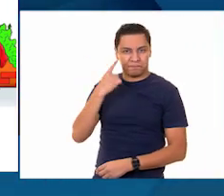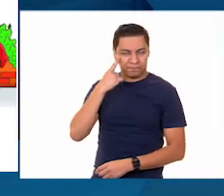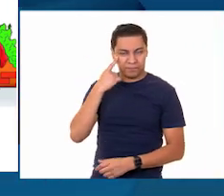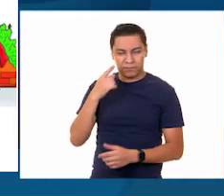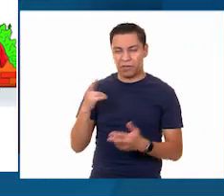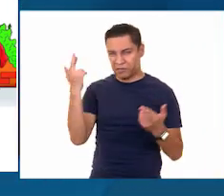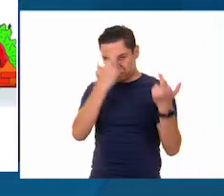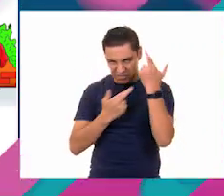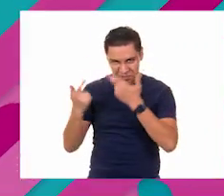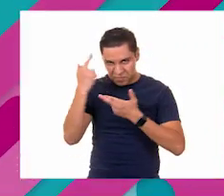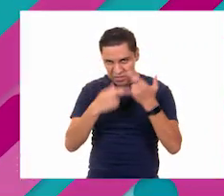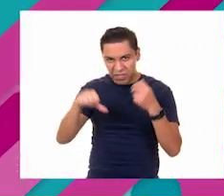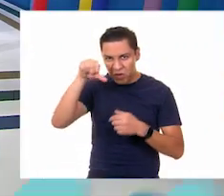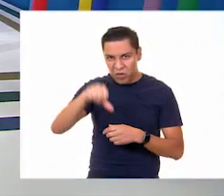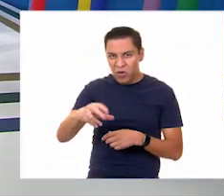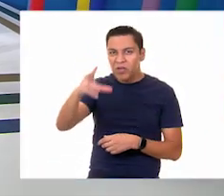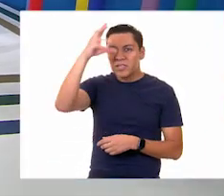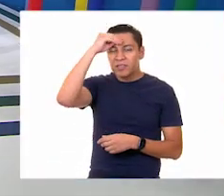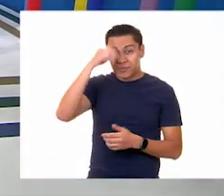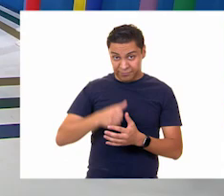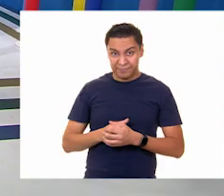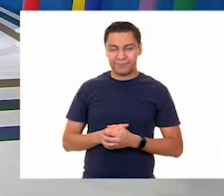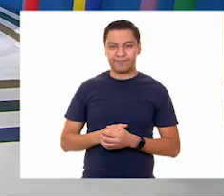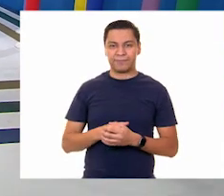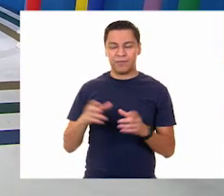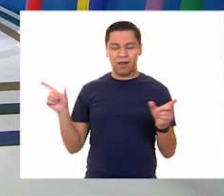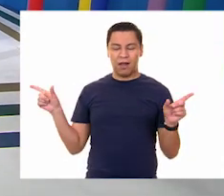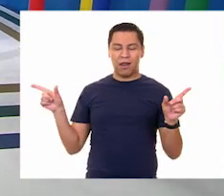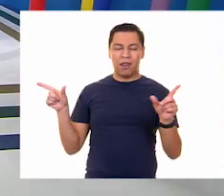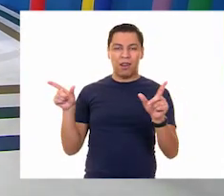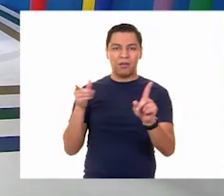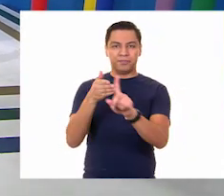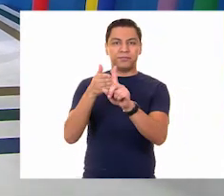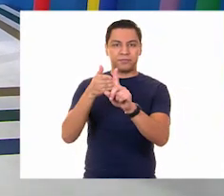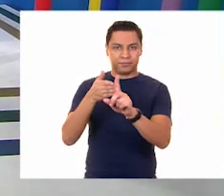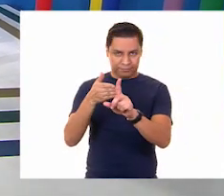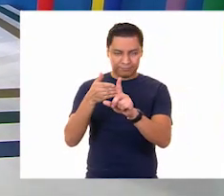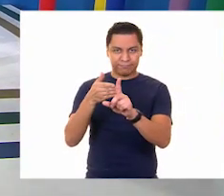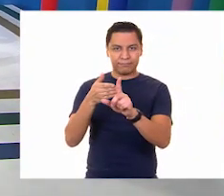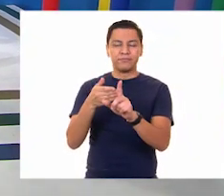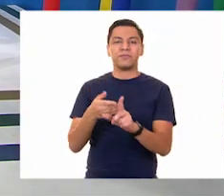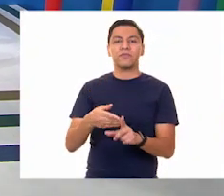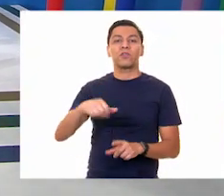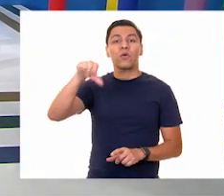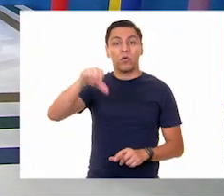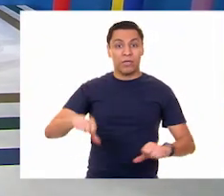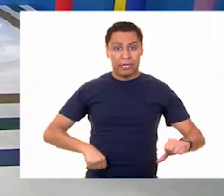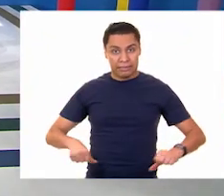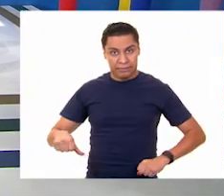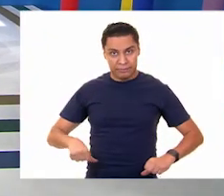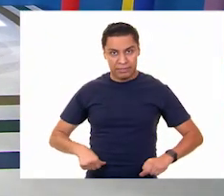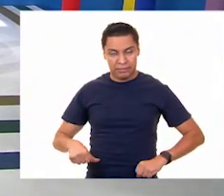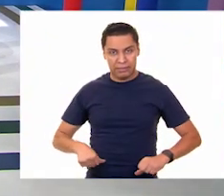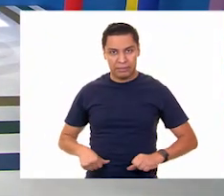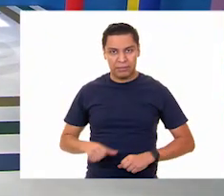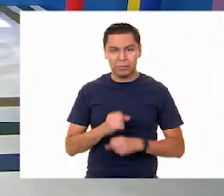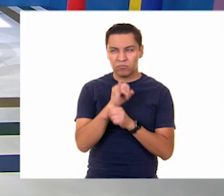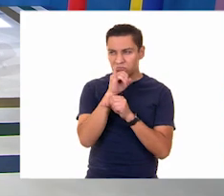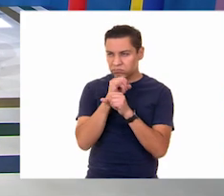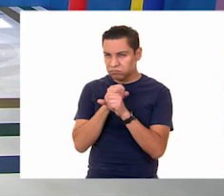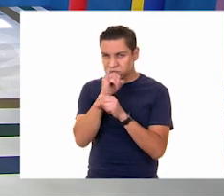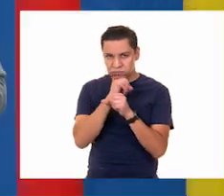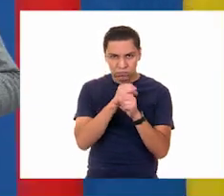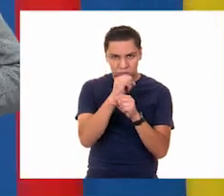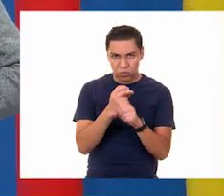repasar lo que hicimos y lo que aprendimos? Claro que sí, profesor, con muchísimo gusto. Bueno, la actividad que realizamos fue la exploración de